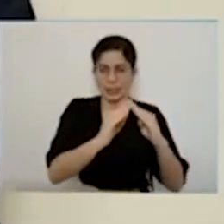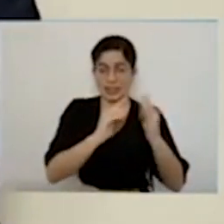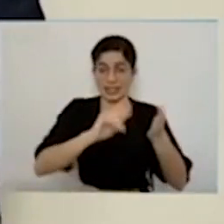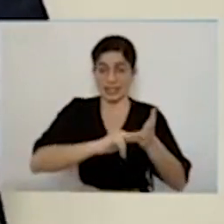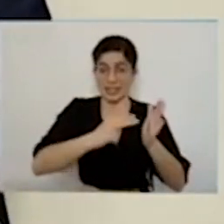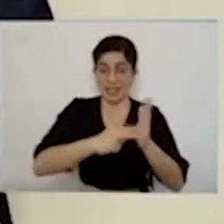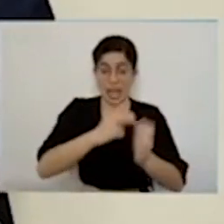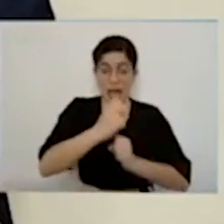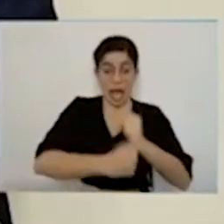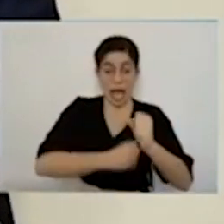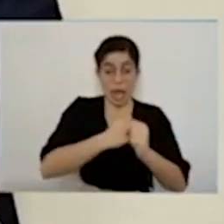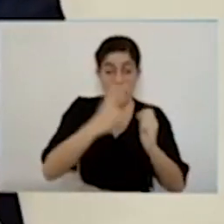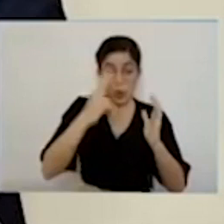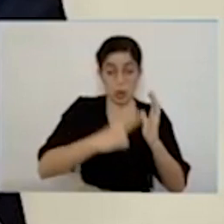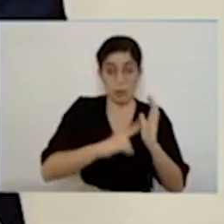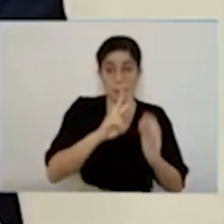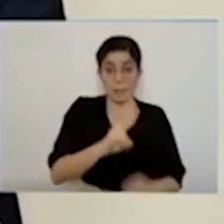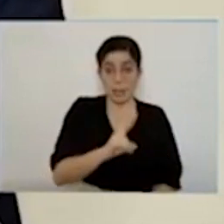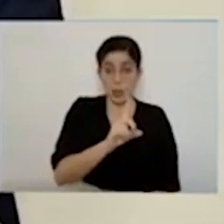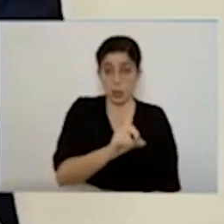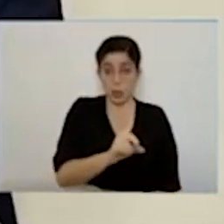año 2021